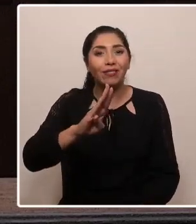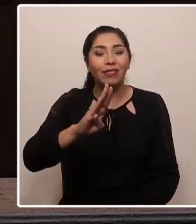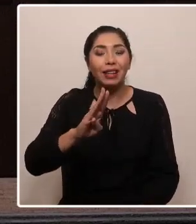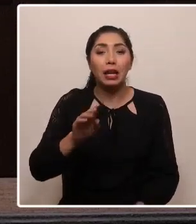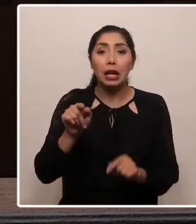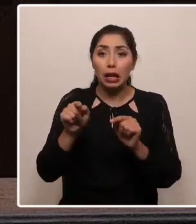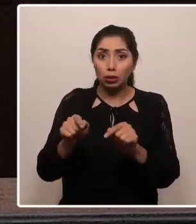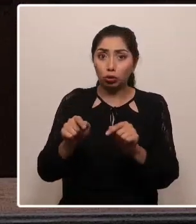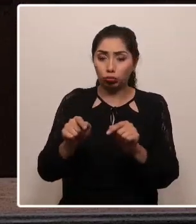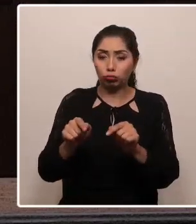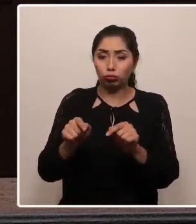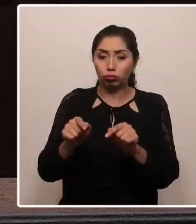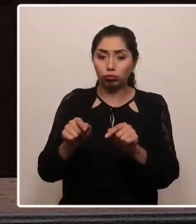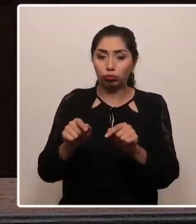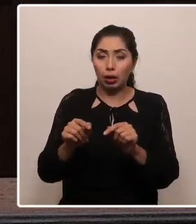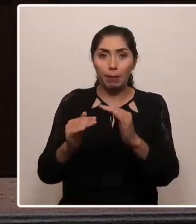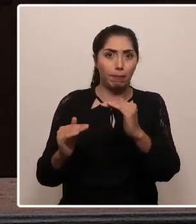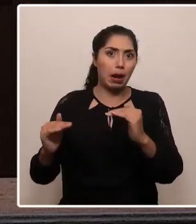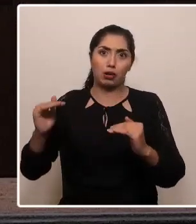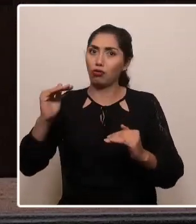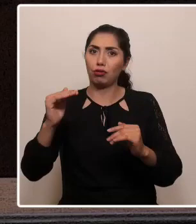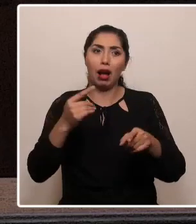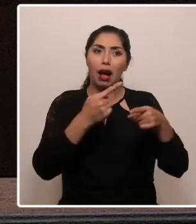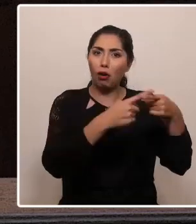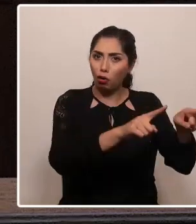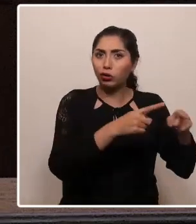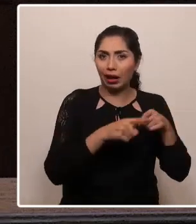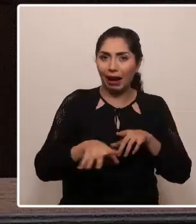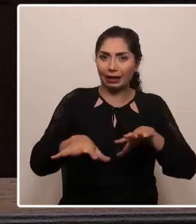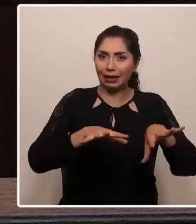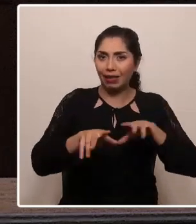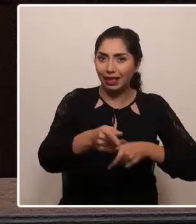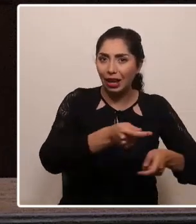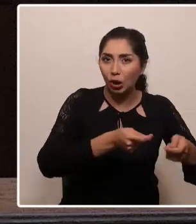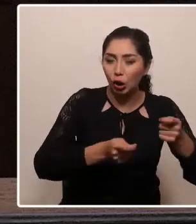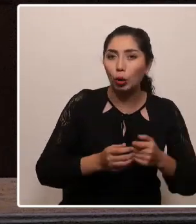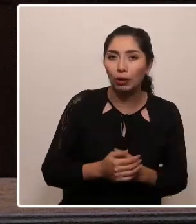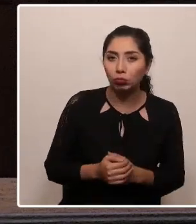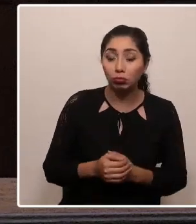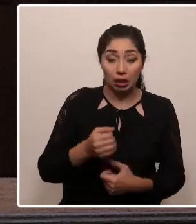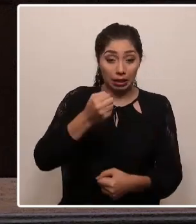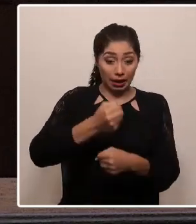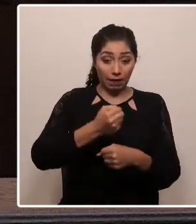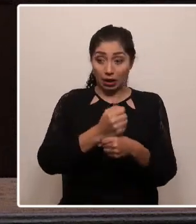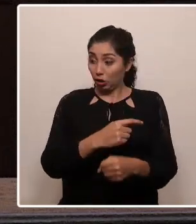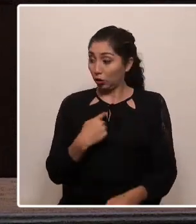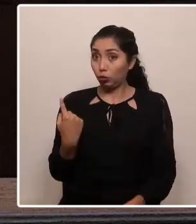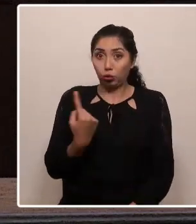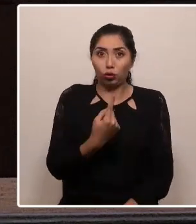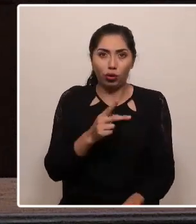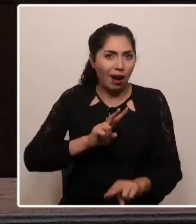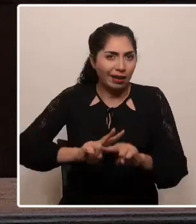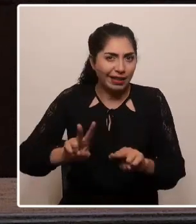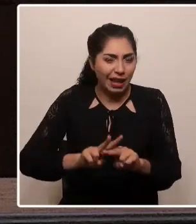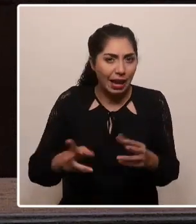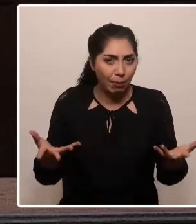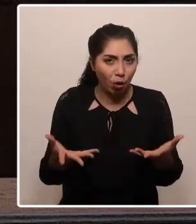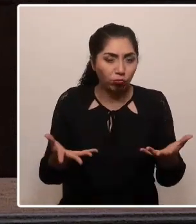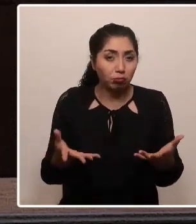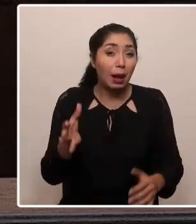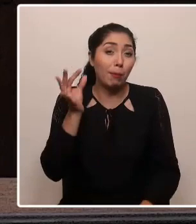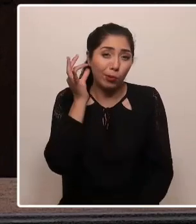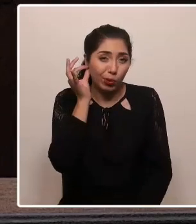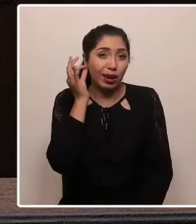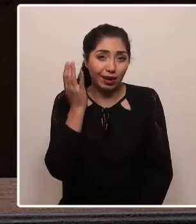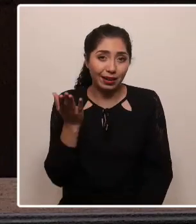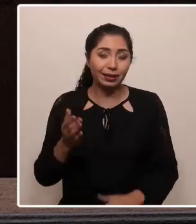la contribución de todas las otras ramas de actividad económica. El trabajo que hemos hecho y hacemos, generalmente las mujeres, es